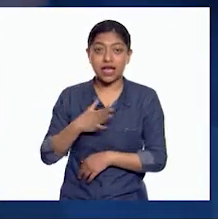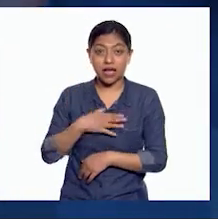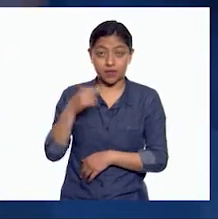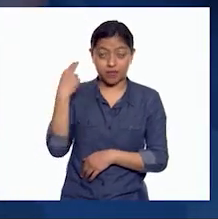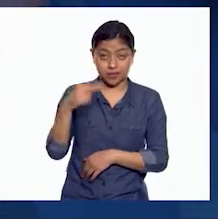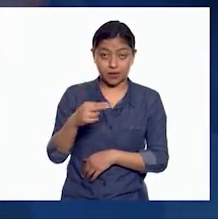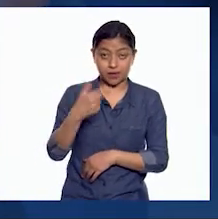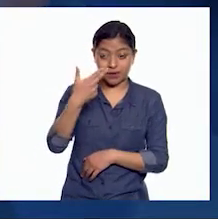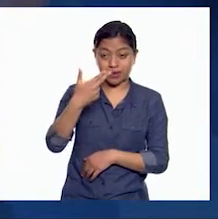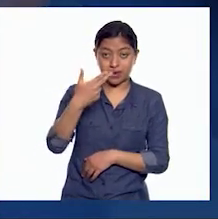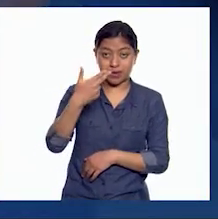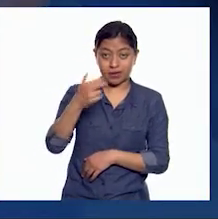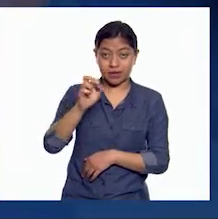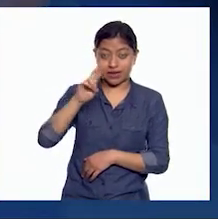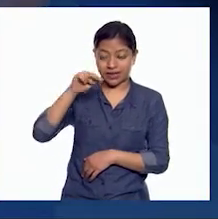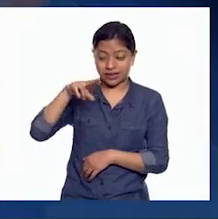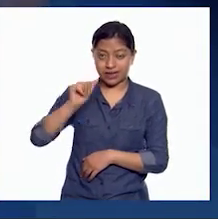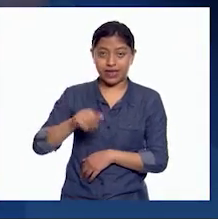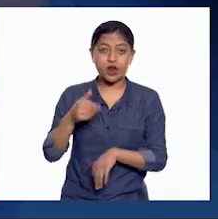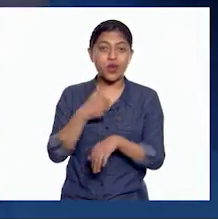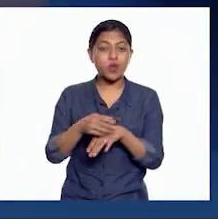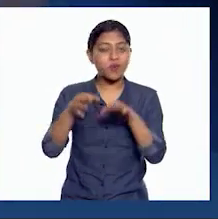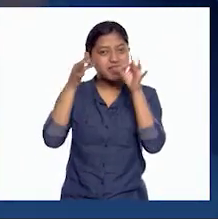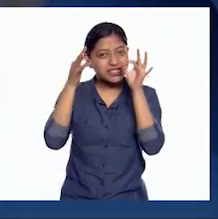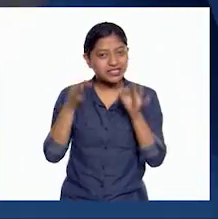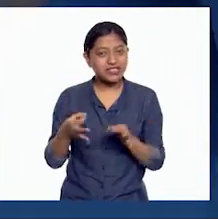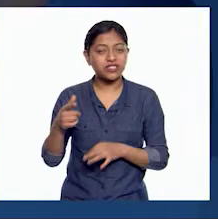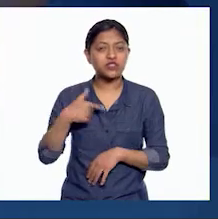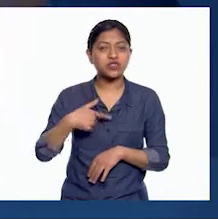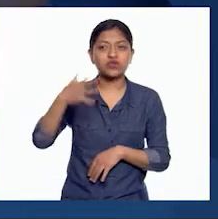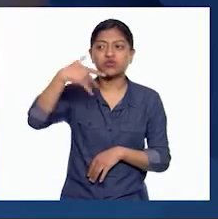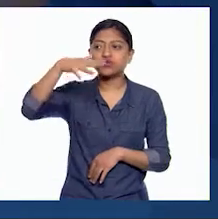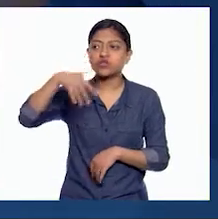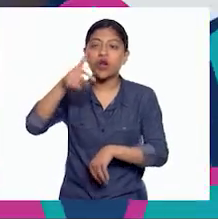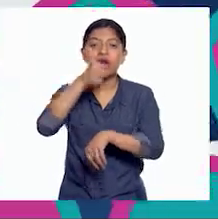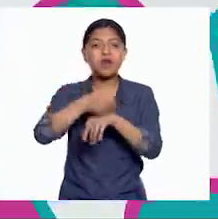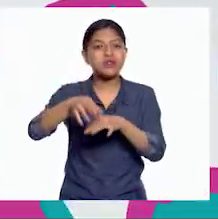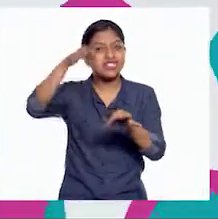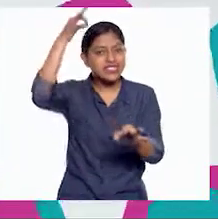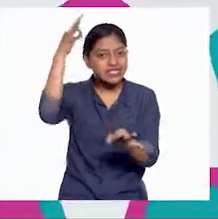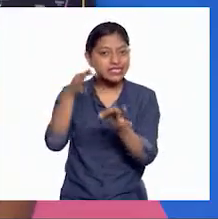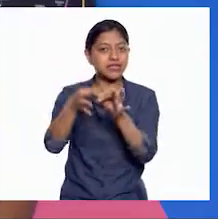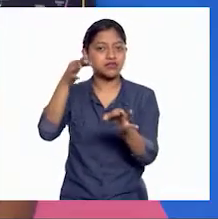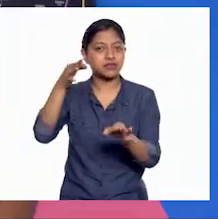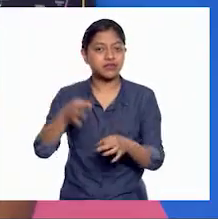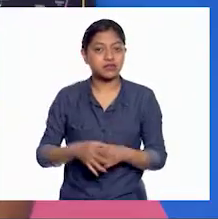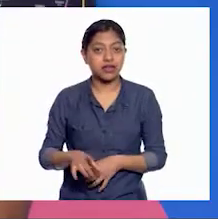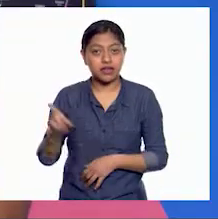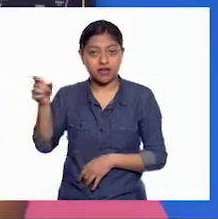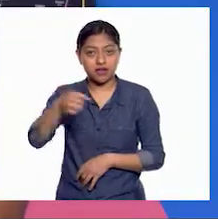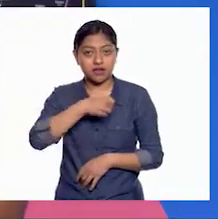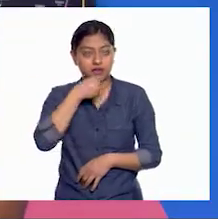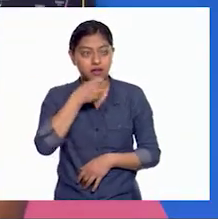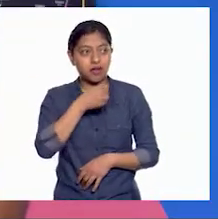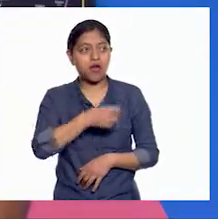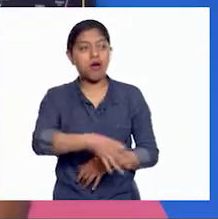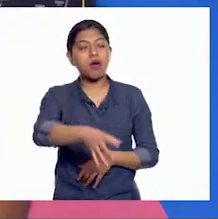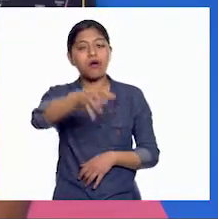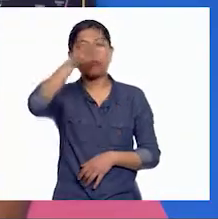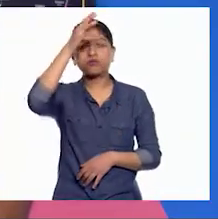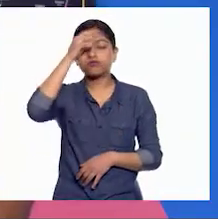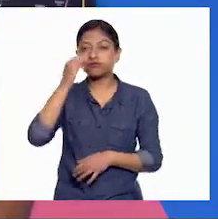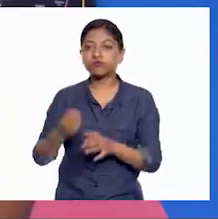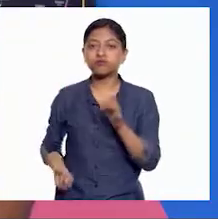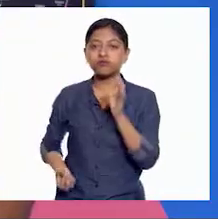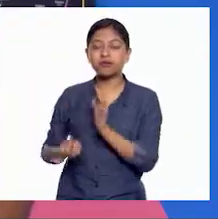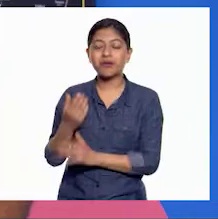un número perfecto. Por eso ando buscando en el mundo números perfectos. El anciano se dio cuenta que había aprendido algo nuevo,